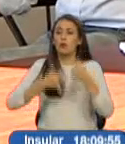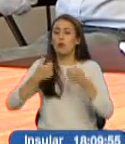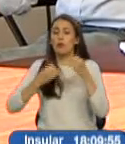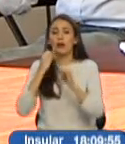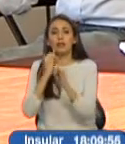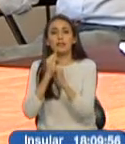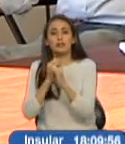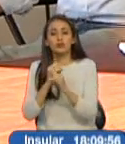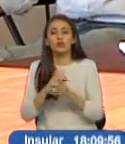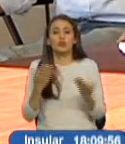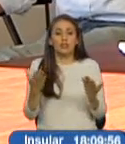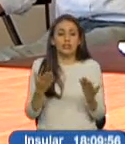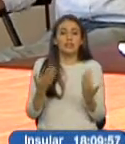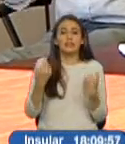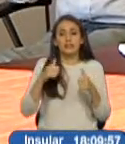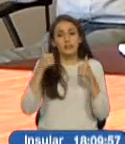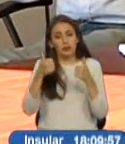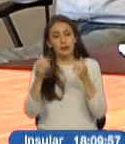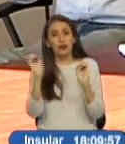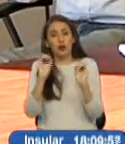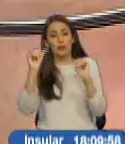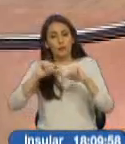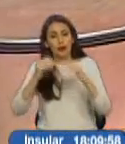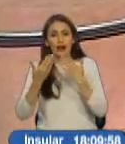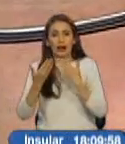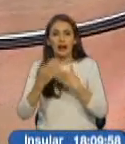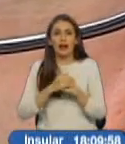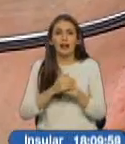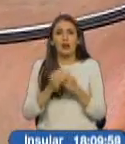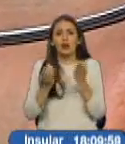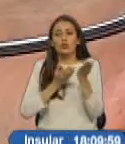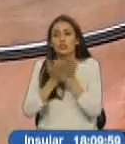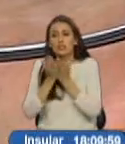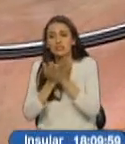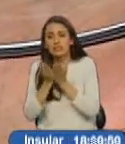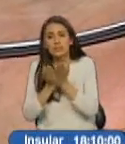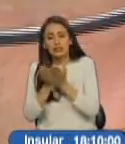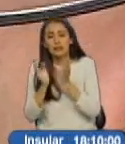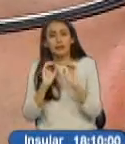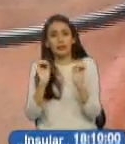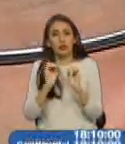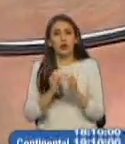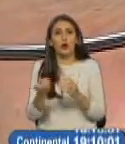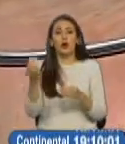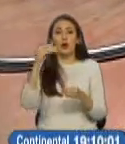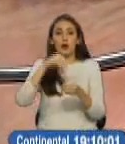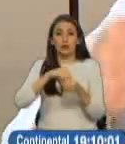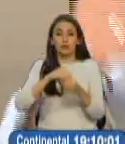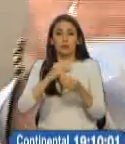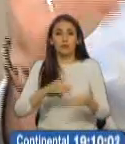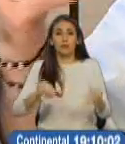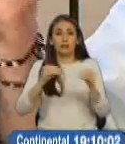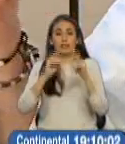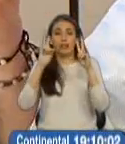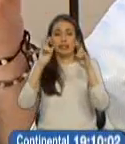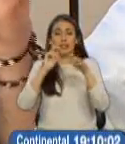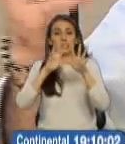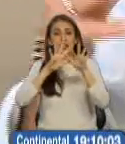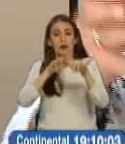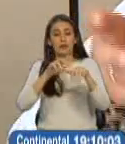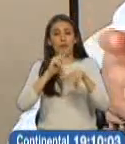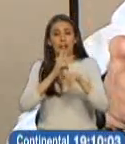instituciones debería estar acompañada de un plan para que los funcionarios que laboraban en estas dependencias se inserten de inmediato candidato al sector productivo. Con el paso del